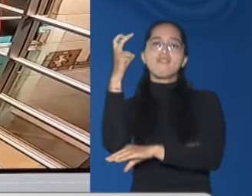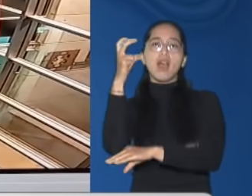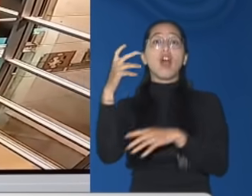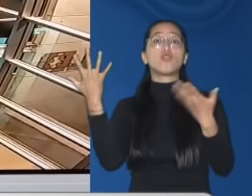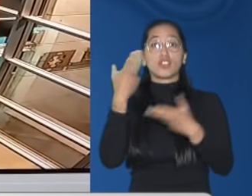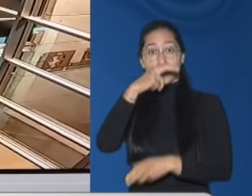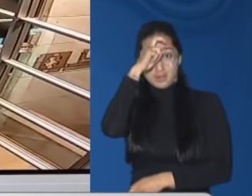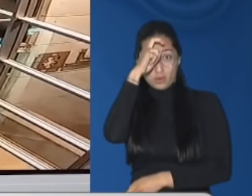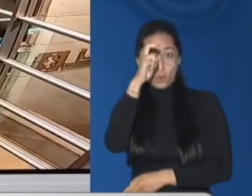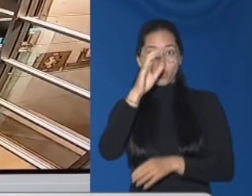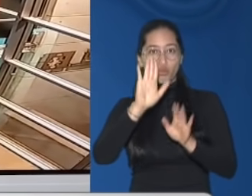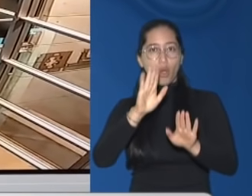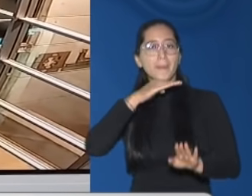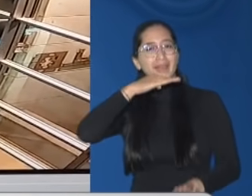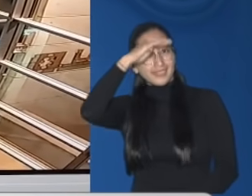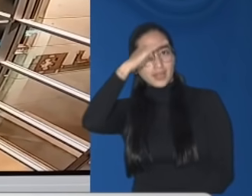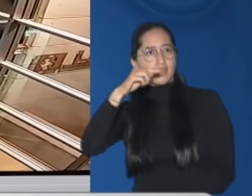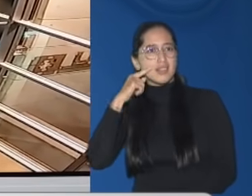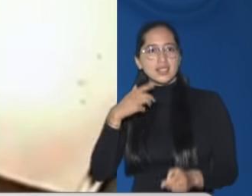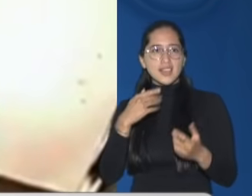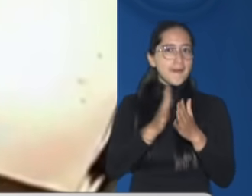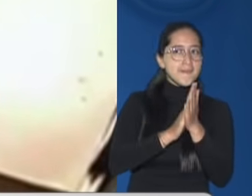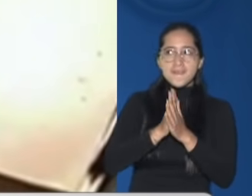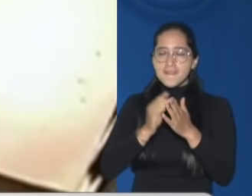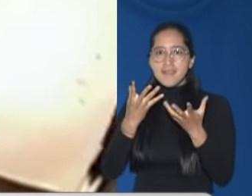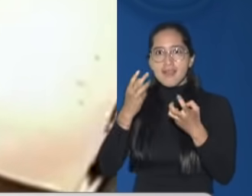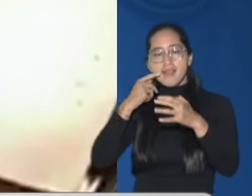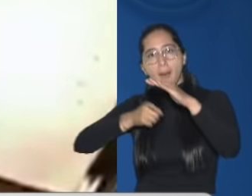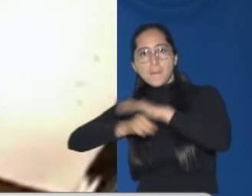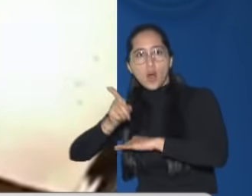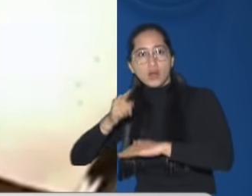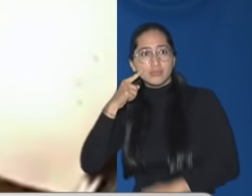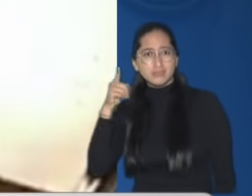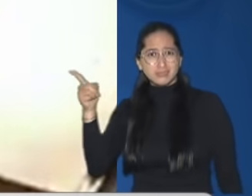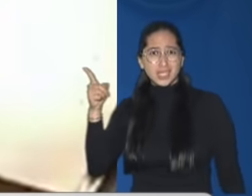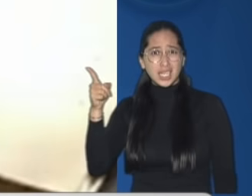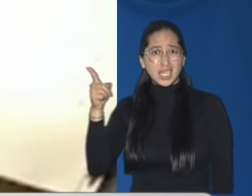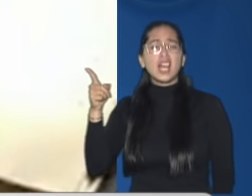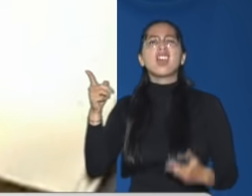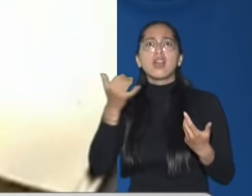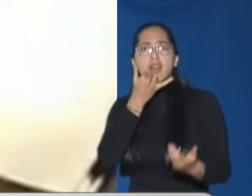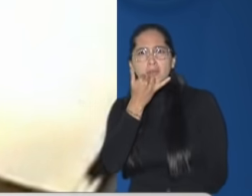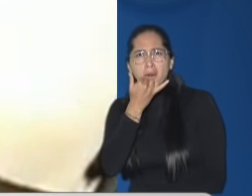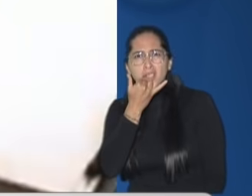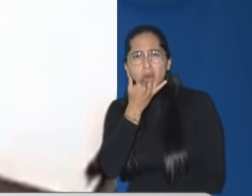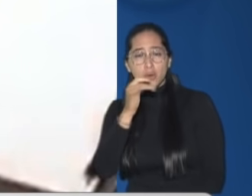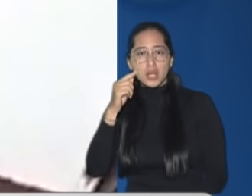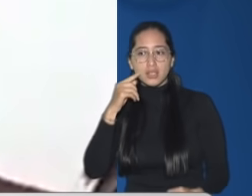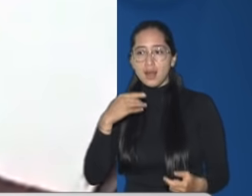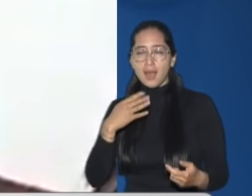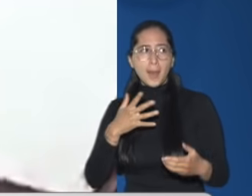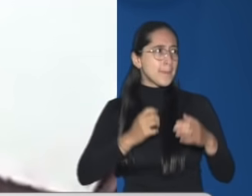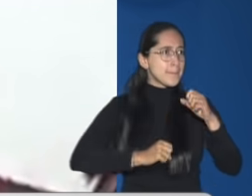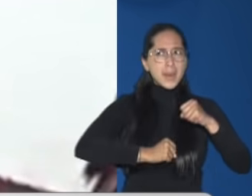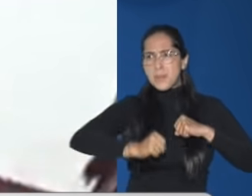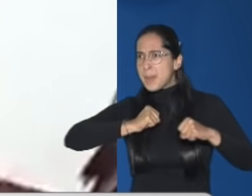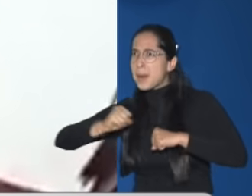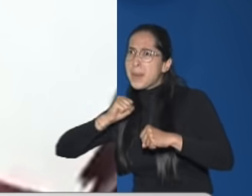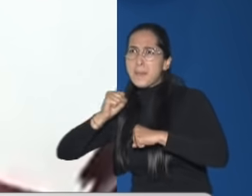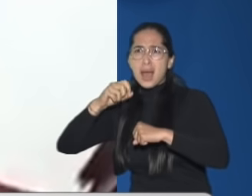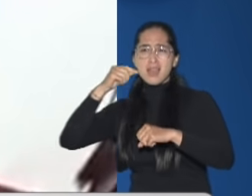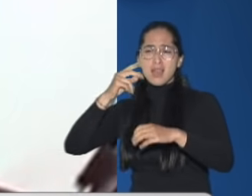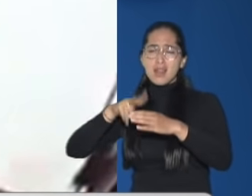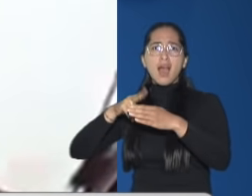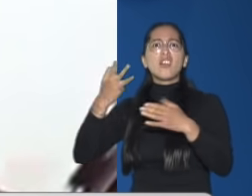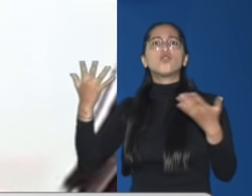norte de Medellín, intenta fugarse. Este es el momento en el que el hombre, pues en un paso en falso, tratando de escapar, cae desde la